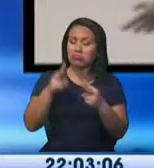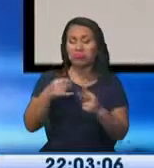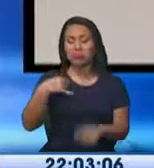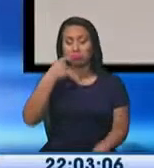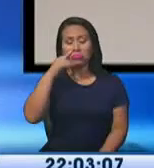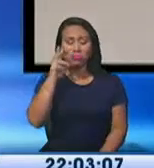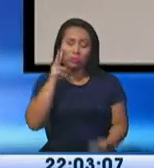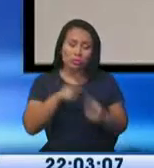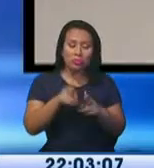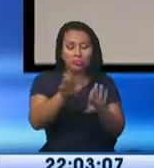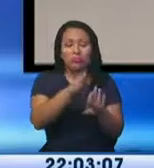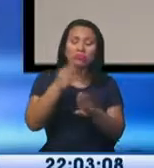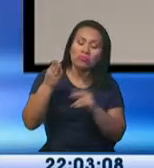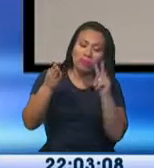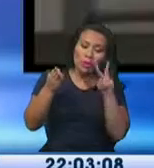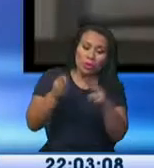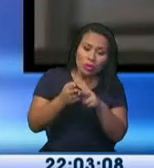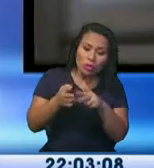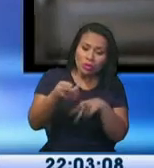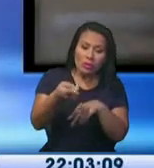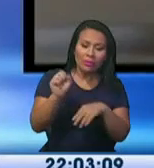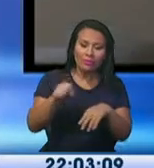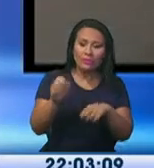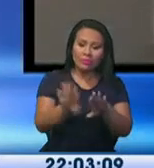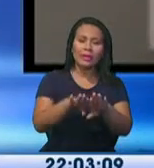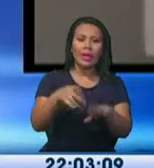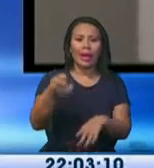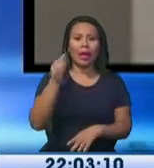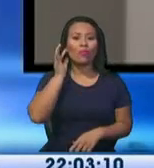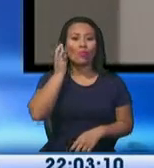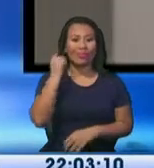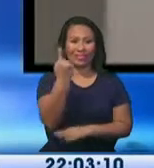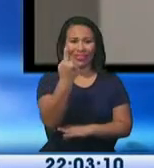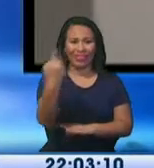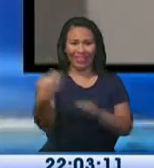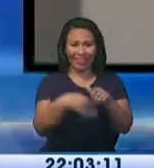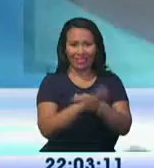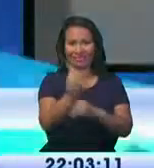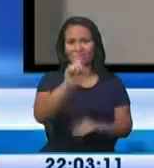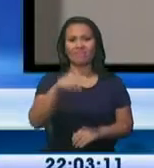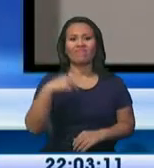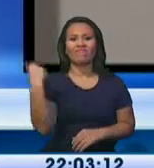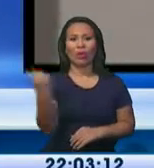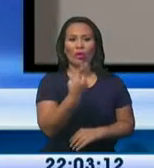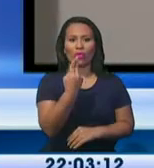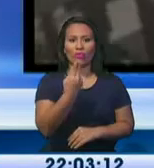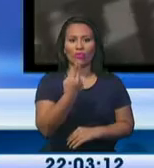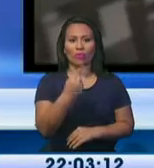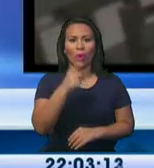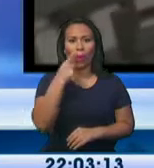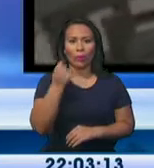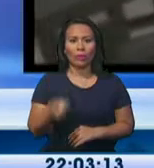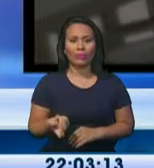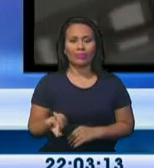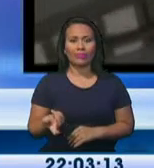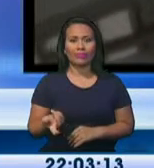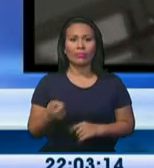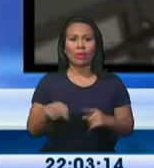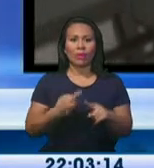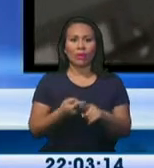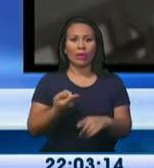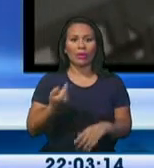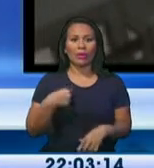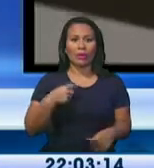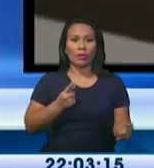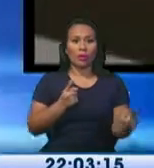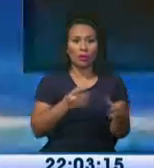la dejó pasar, pero ella dejó abierta la puerta y ingresó otro individuo, los mismos que habían amarrado